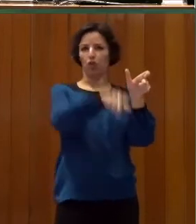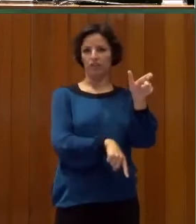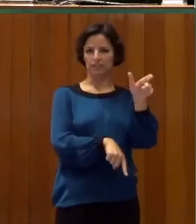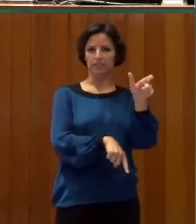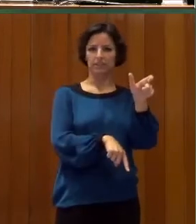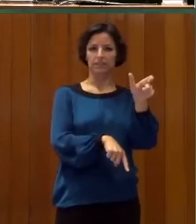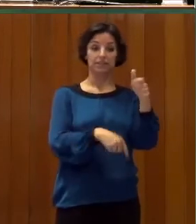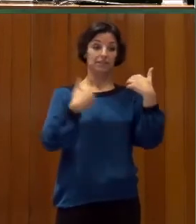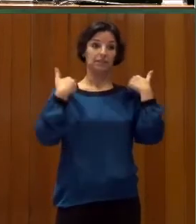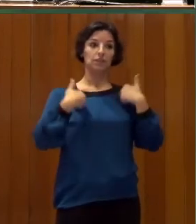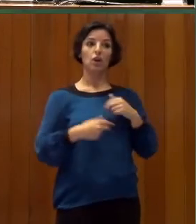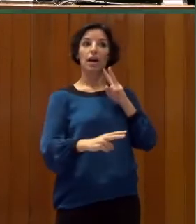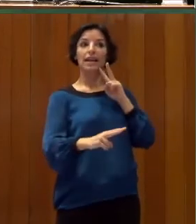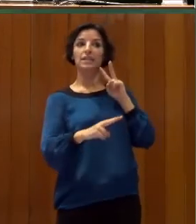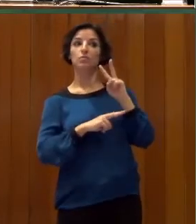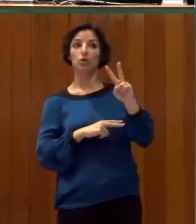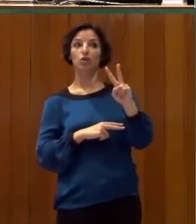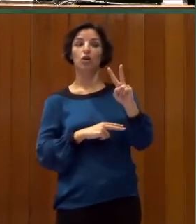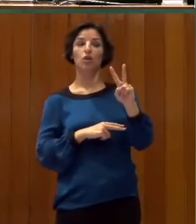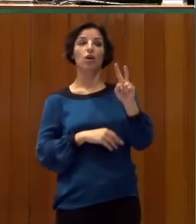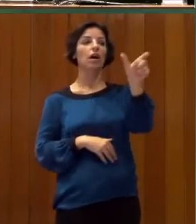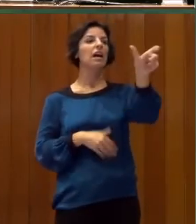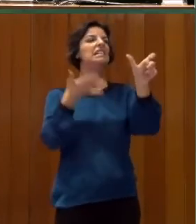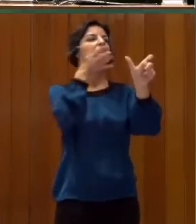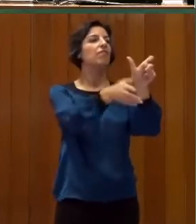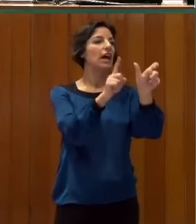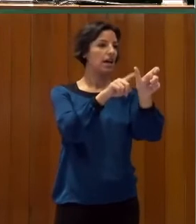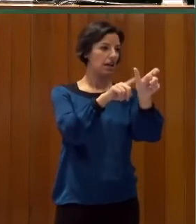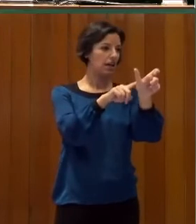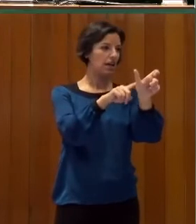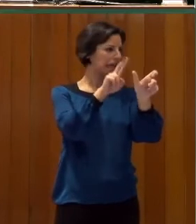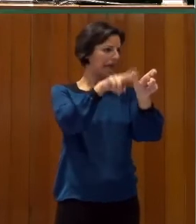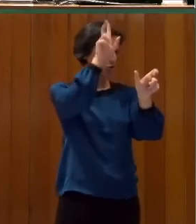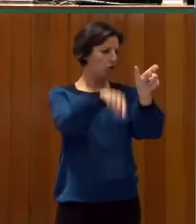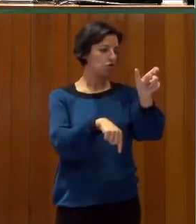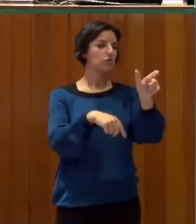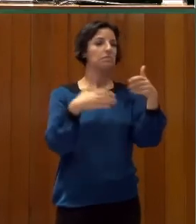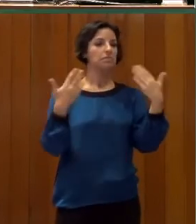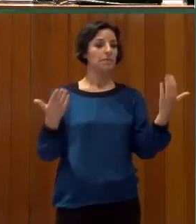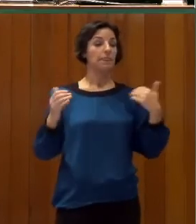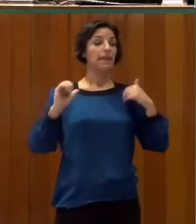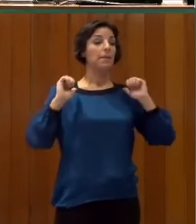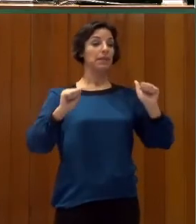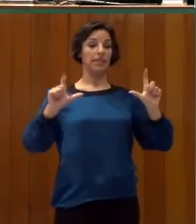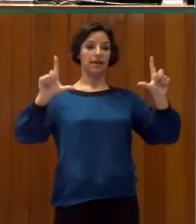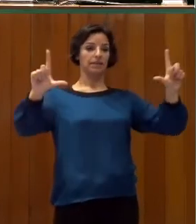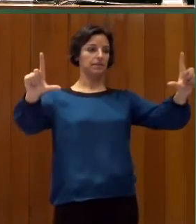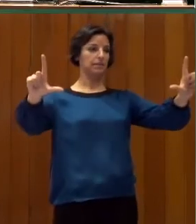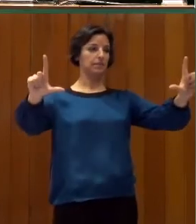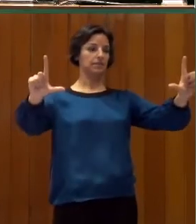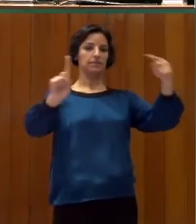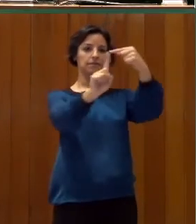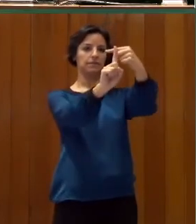el participante tiene que responder al significado de la palabra. Cada ensayo comienza con un punto de fijación